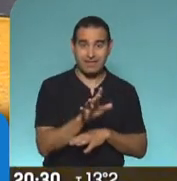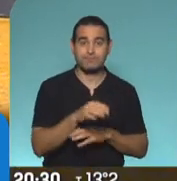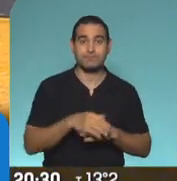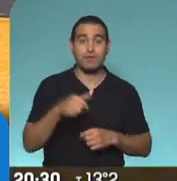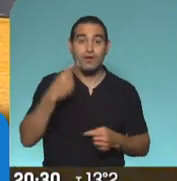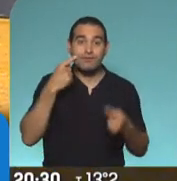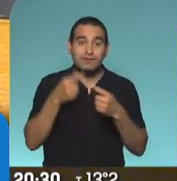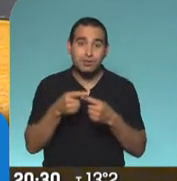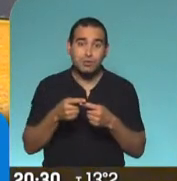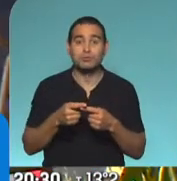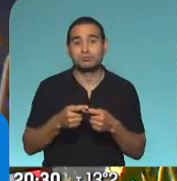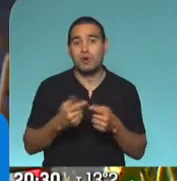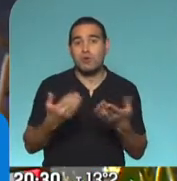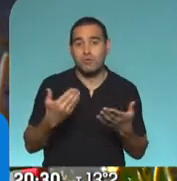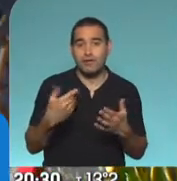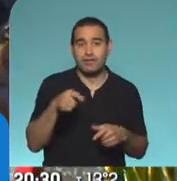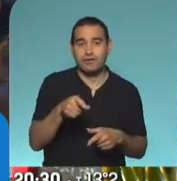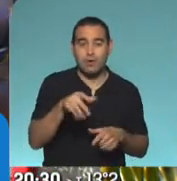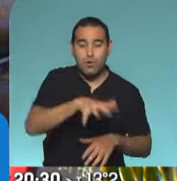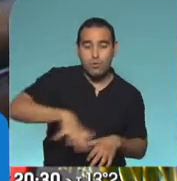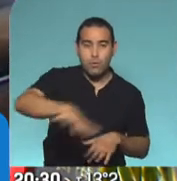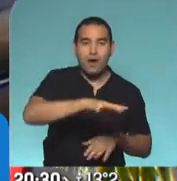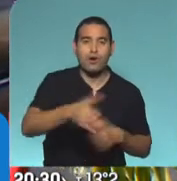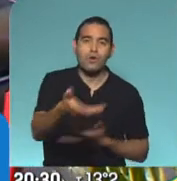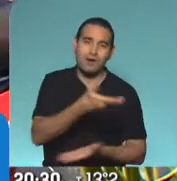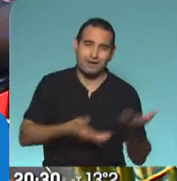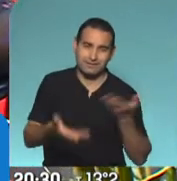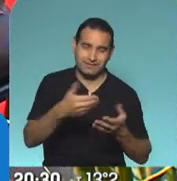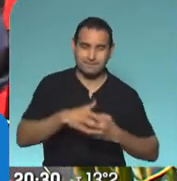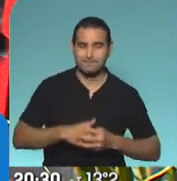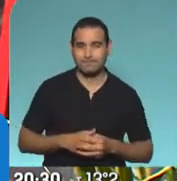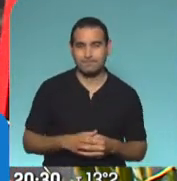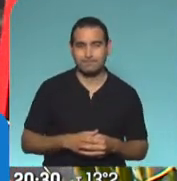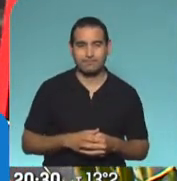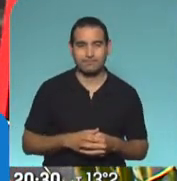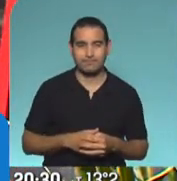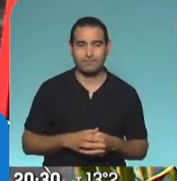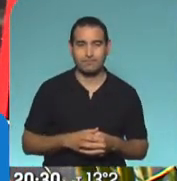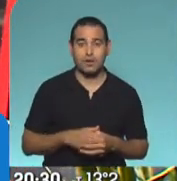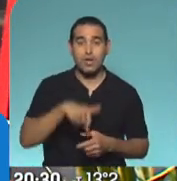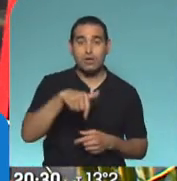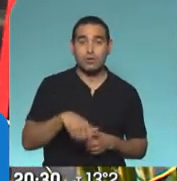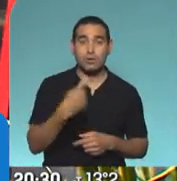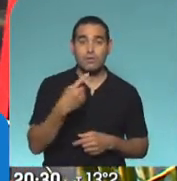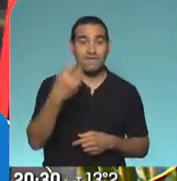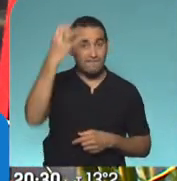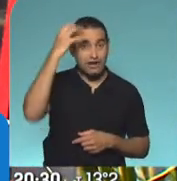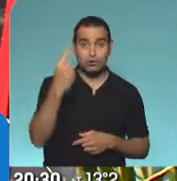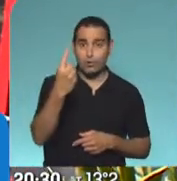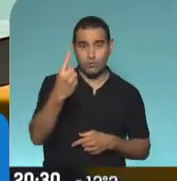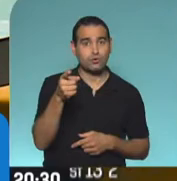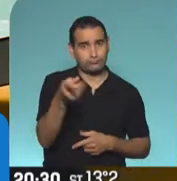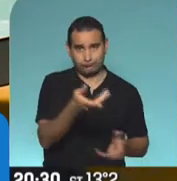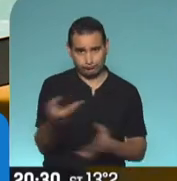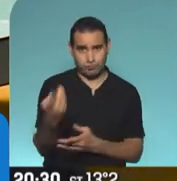es que podamos compartir los espacios que están delimitados. Nosotros designamos uno de los baños para que lo puedan